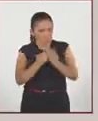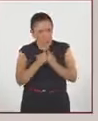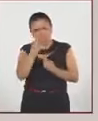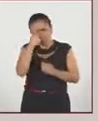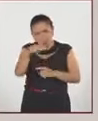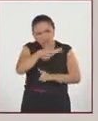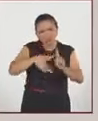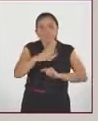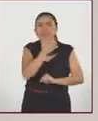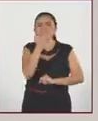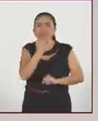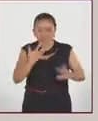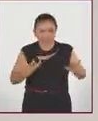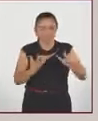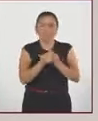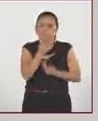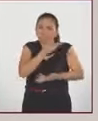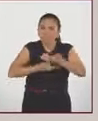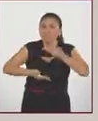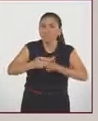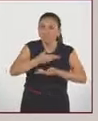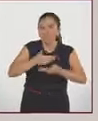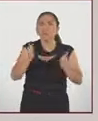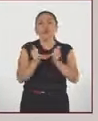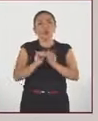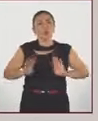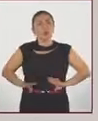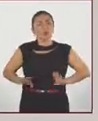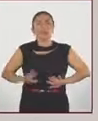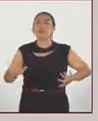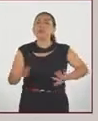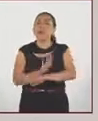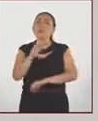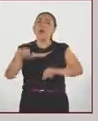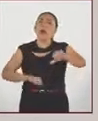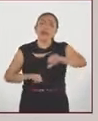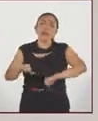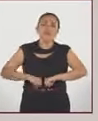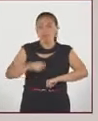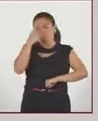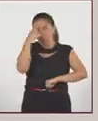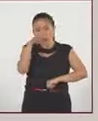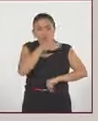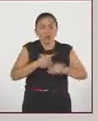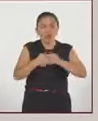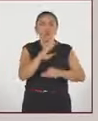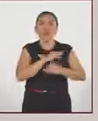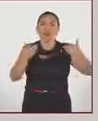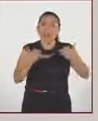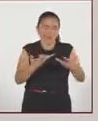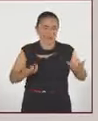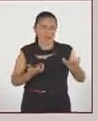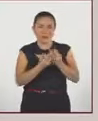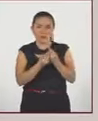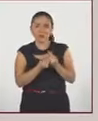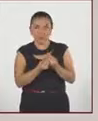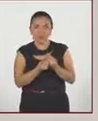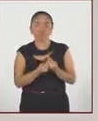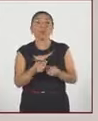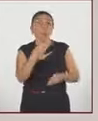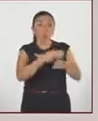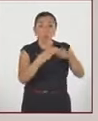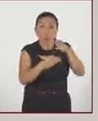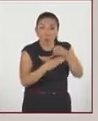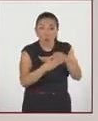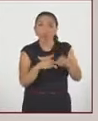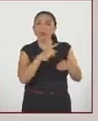entorno escolar, siempre adaptando la actividad a las capacidades del paciente, ¿no? El mobiliario que sea a